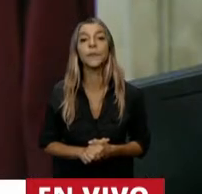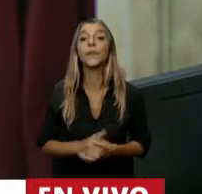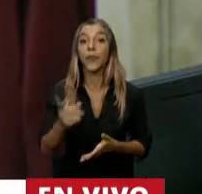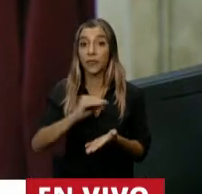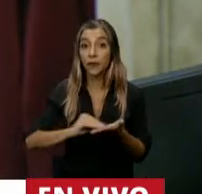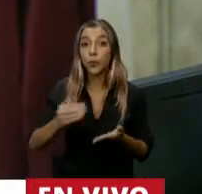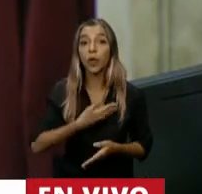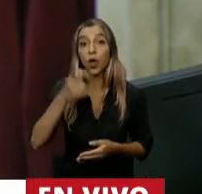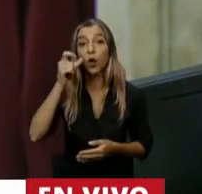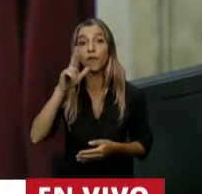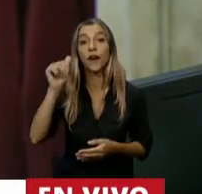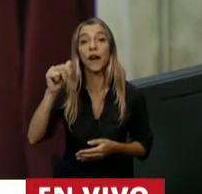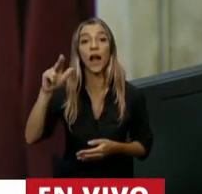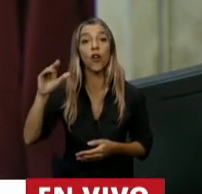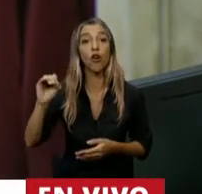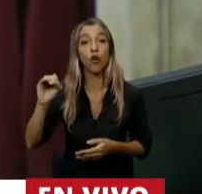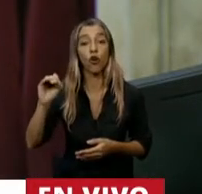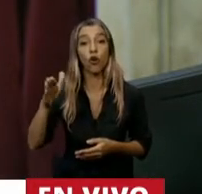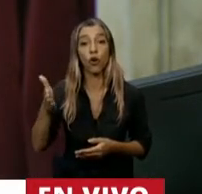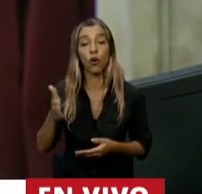Diputado Ferraro, Maximiliano.